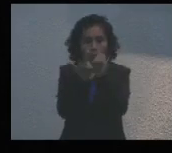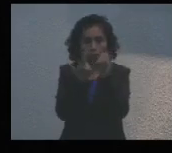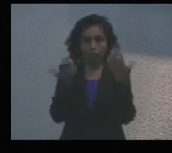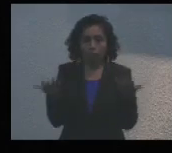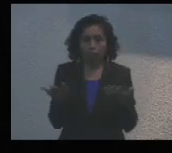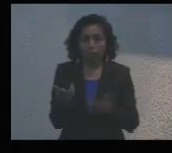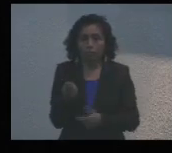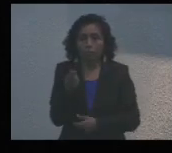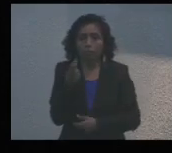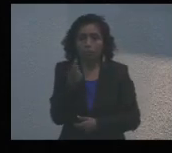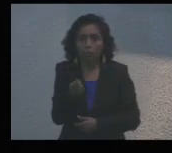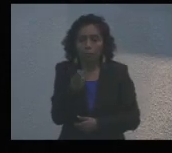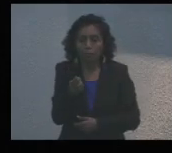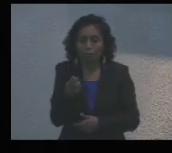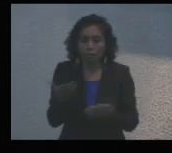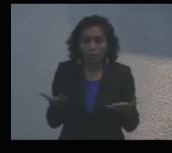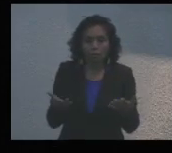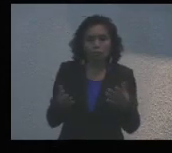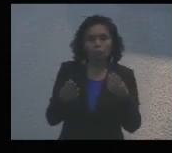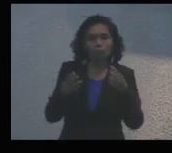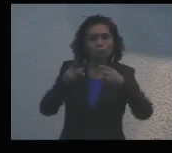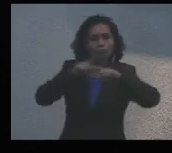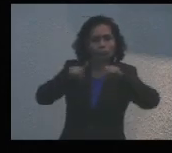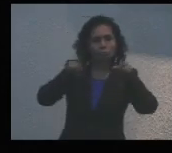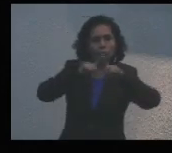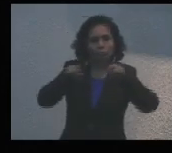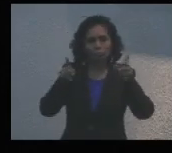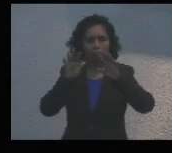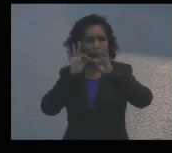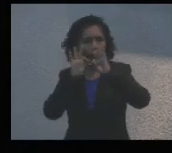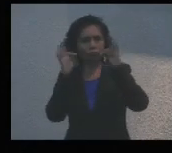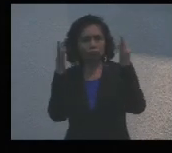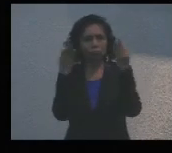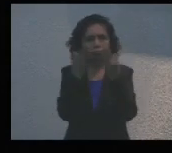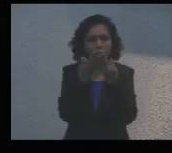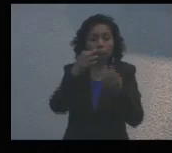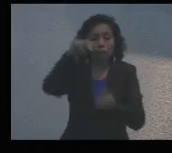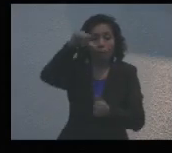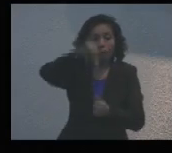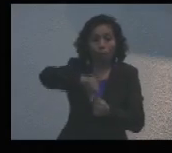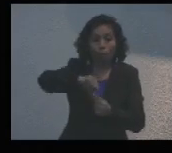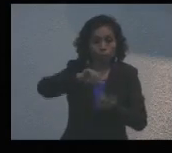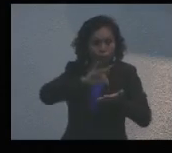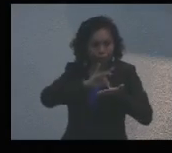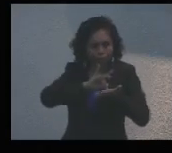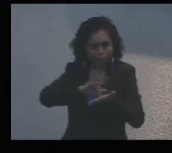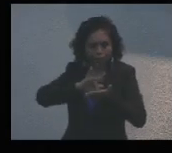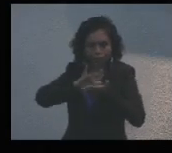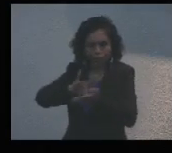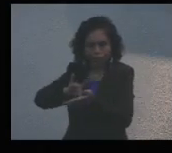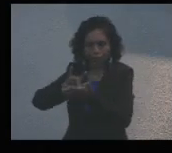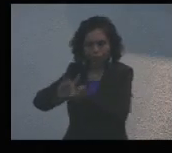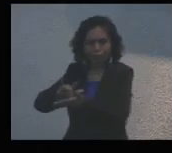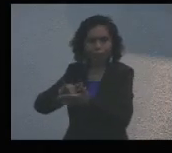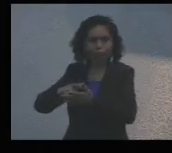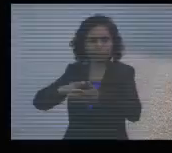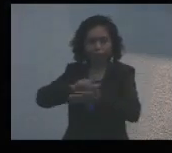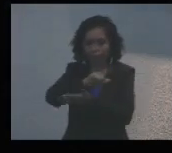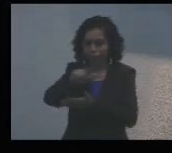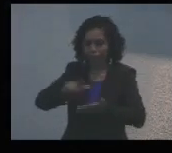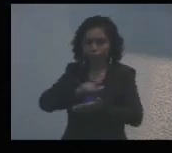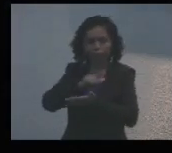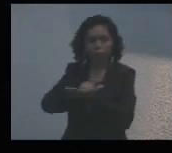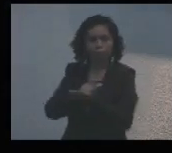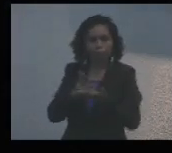cuyas únicas modalidades principales tienen hoy el respaldo jurídico y que garantiza su